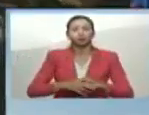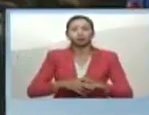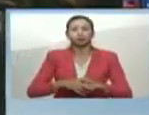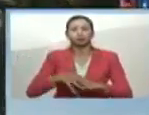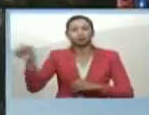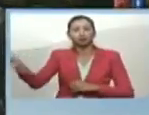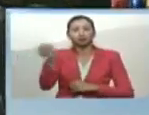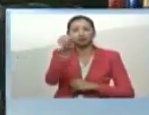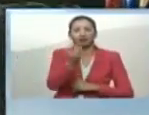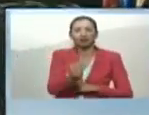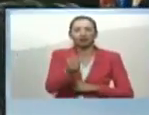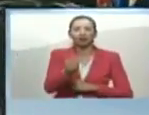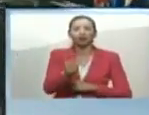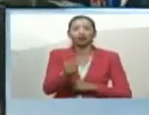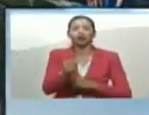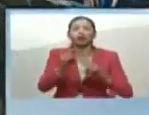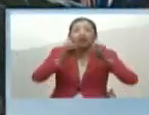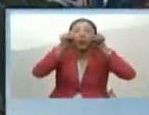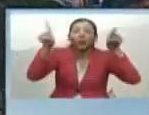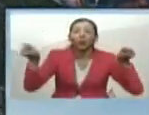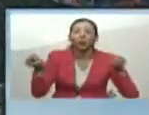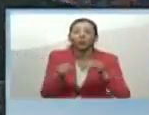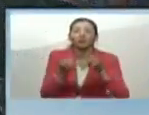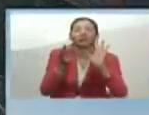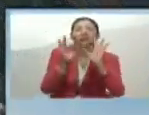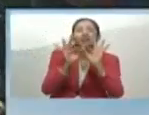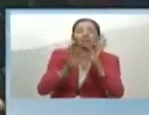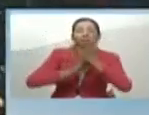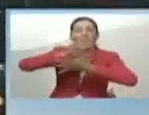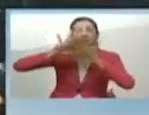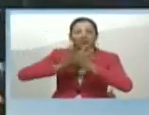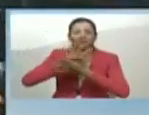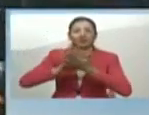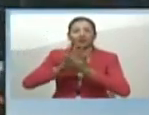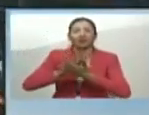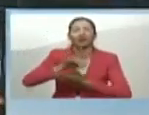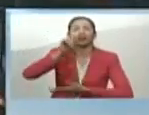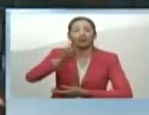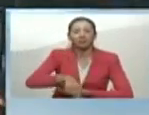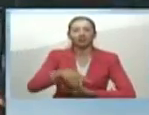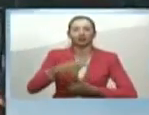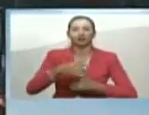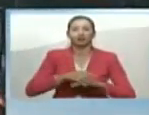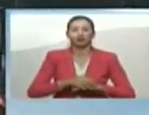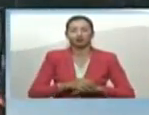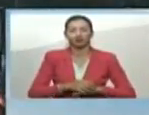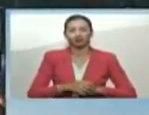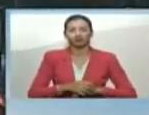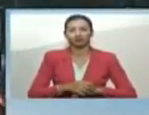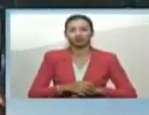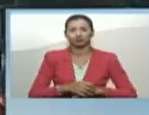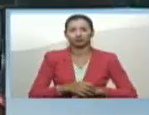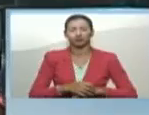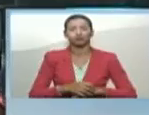aparezca el recuadros el lenguaje de seña pero que también haya